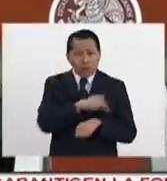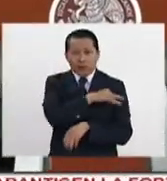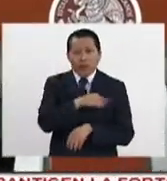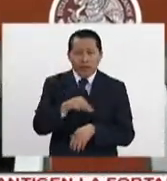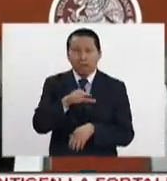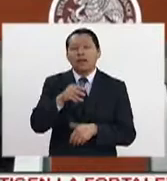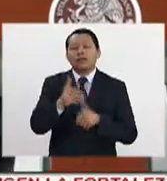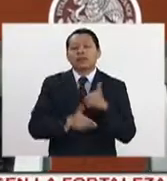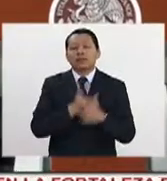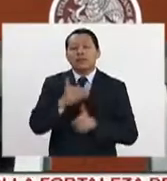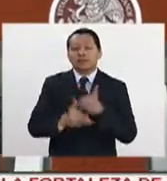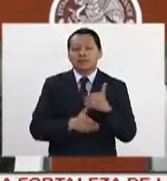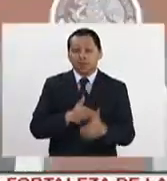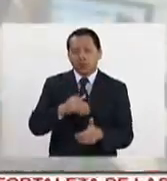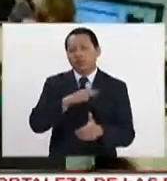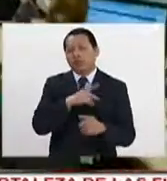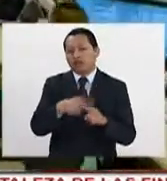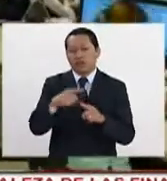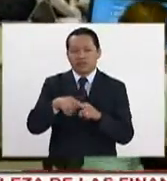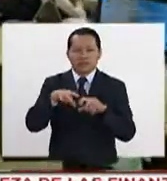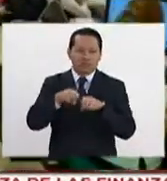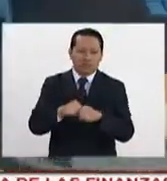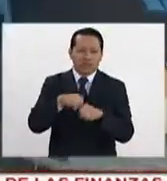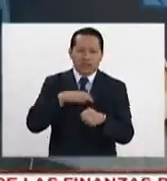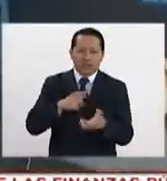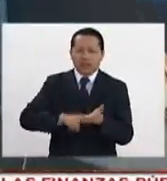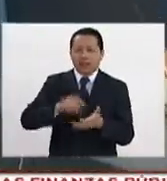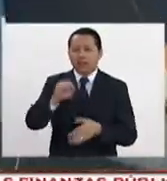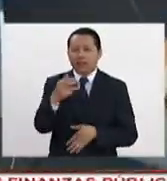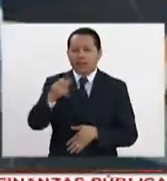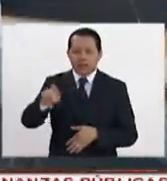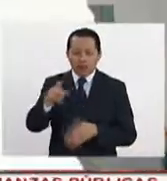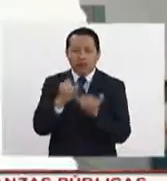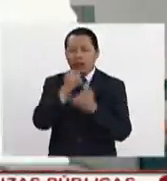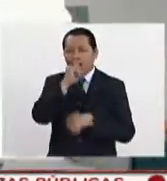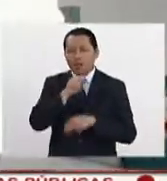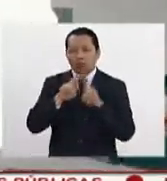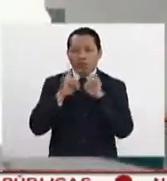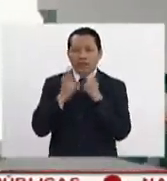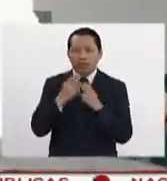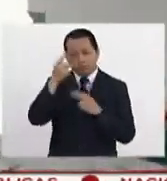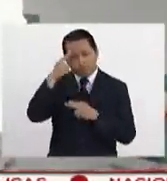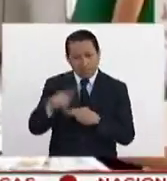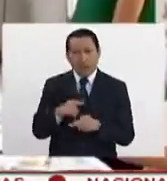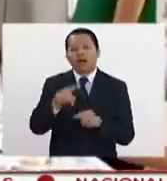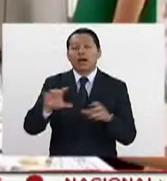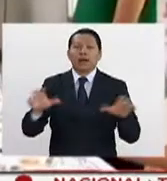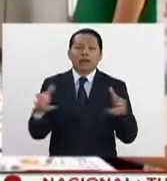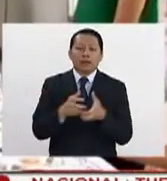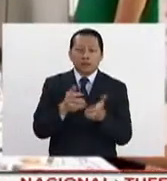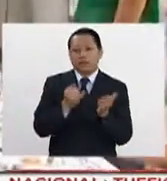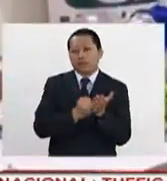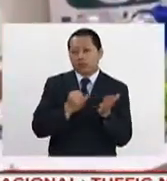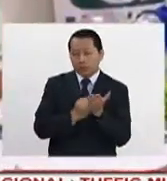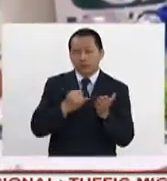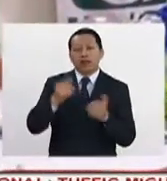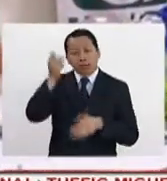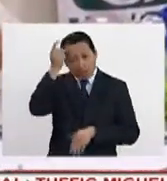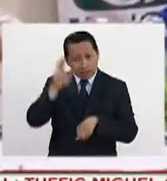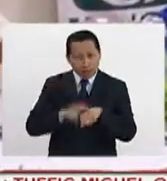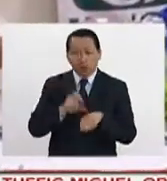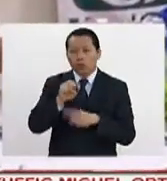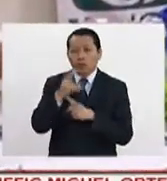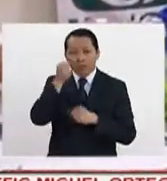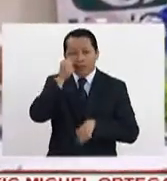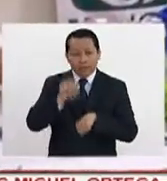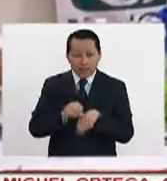Servicio de Administración y Enajenación de Bienes de la Secretaría de Hacienda, jefe de la Unidad de la Legislación Tributaria, director general en la